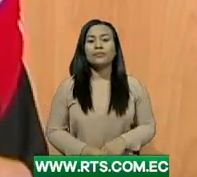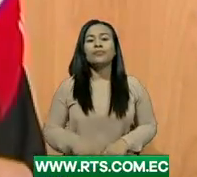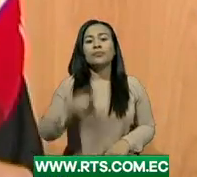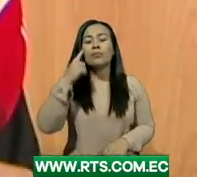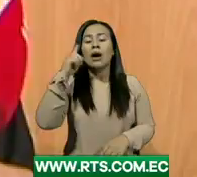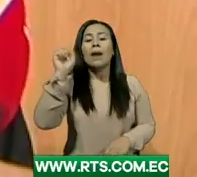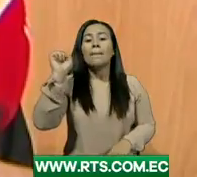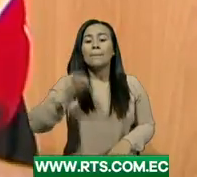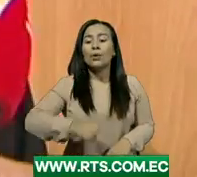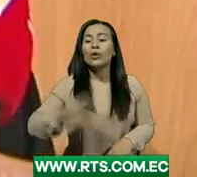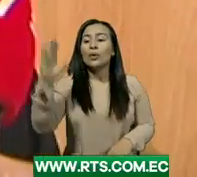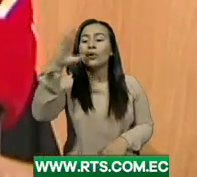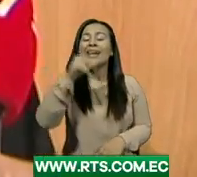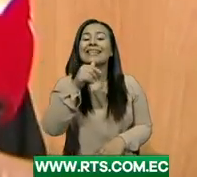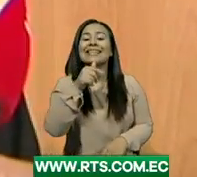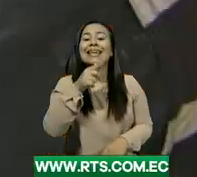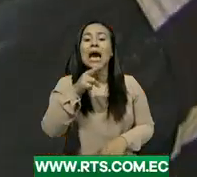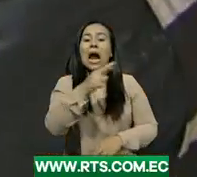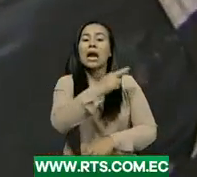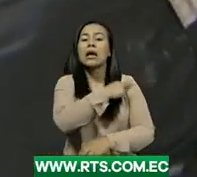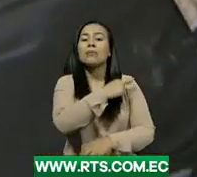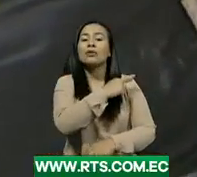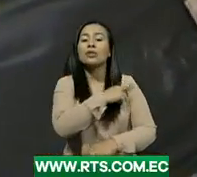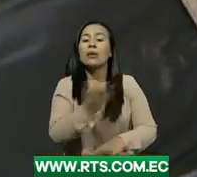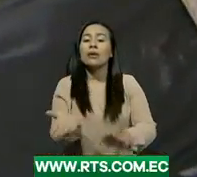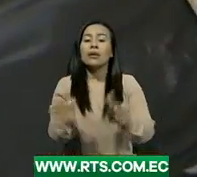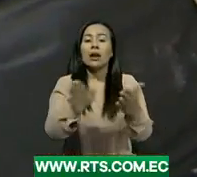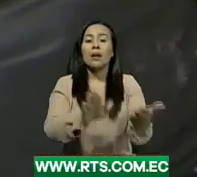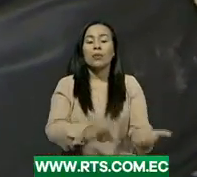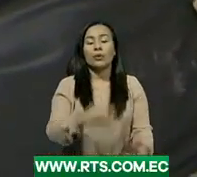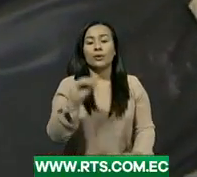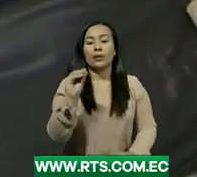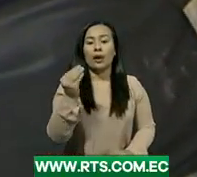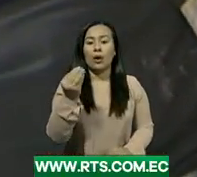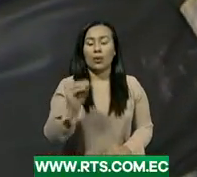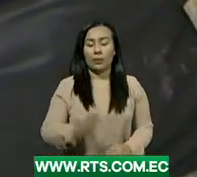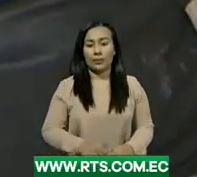realmente el responsable de este hecho. Informó José Morales.